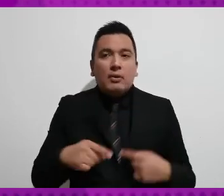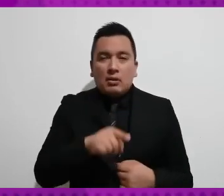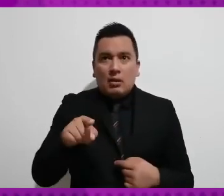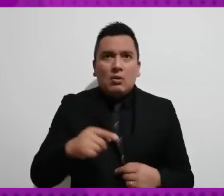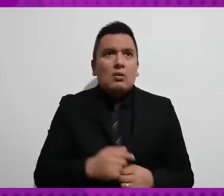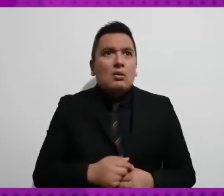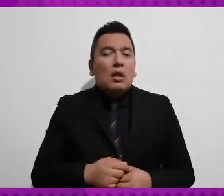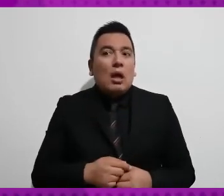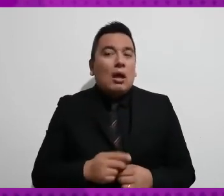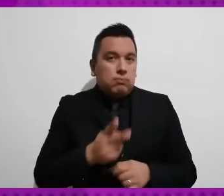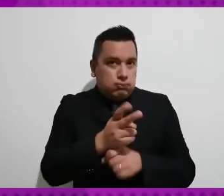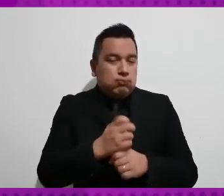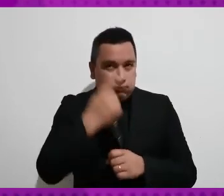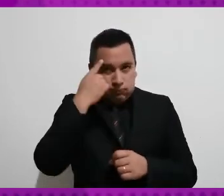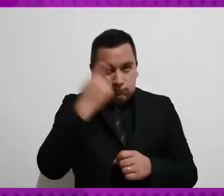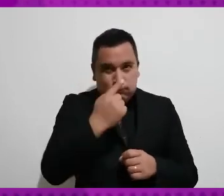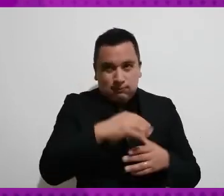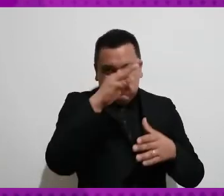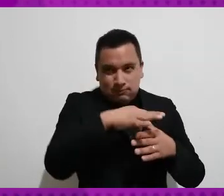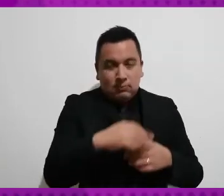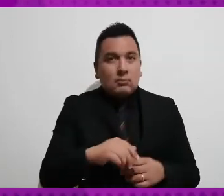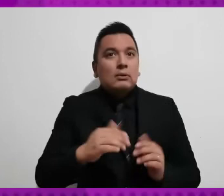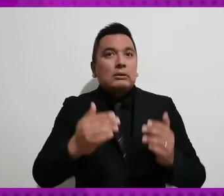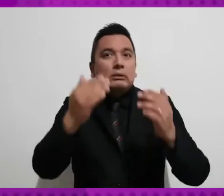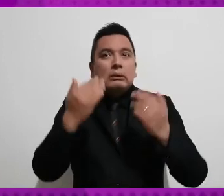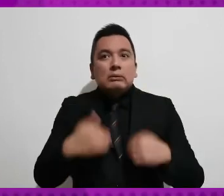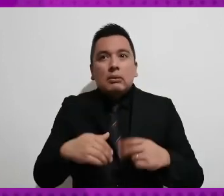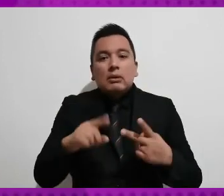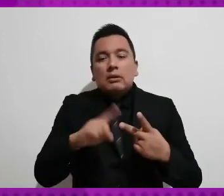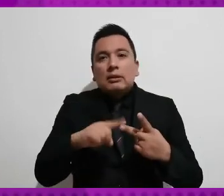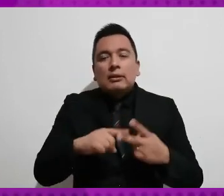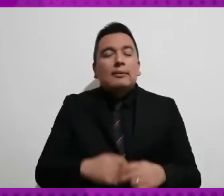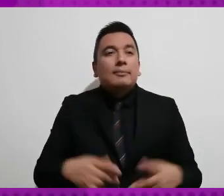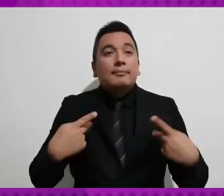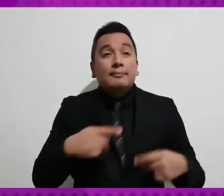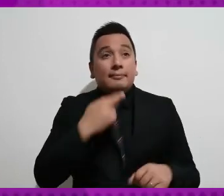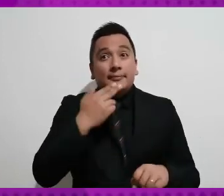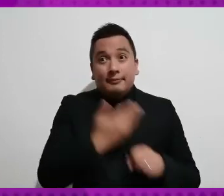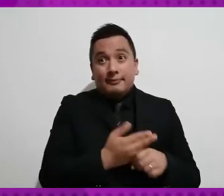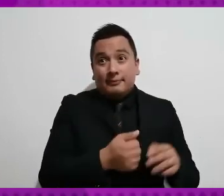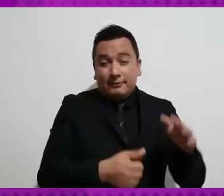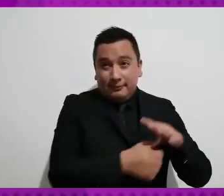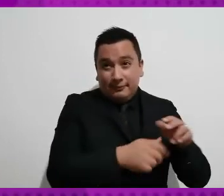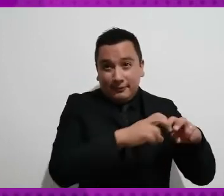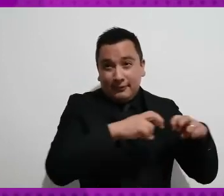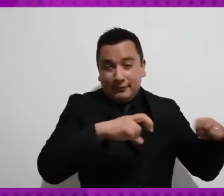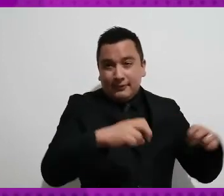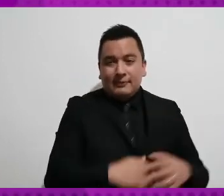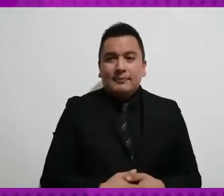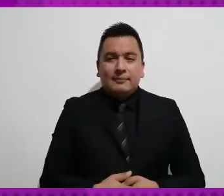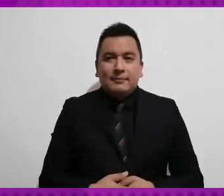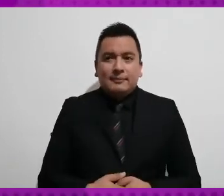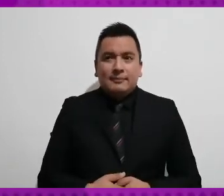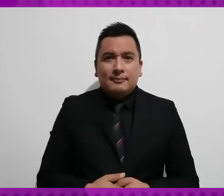primer término y después con aquellos que van a ser funcionarios de mesas directivas de casilla. Y como bien mencionas,